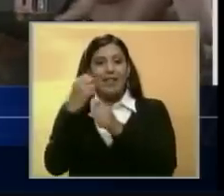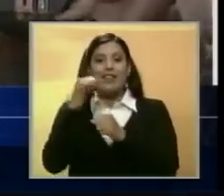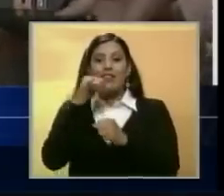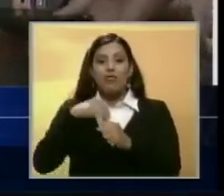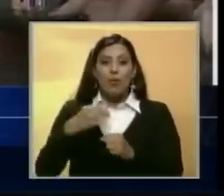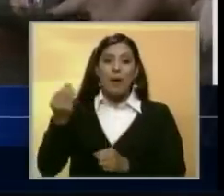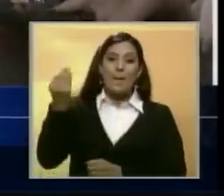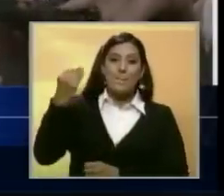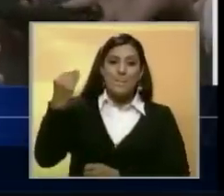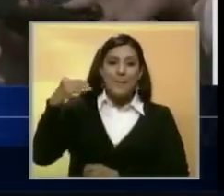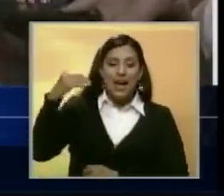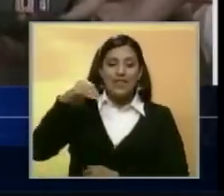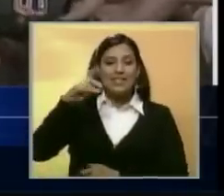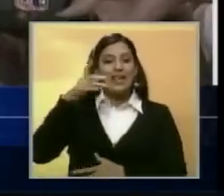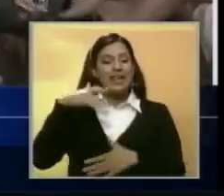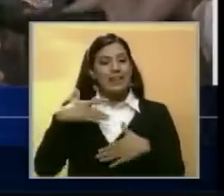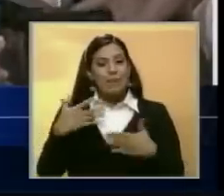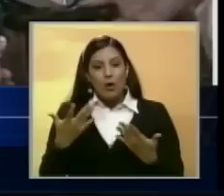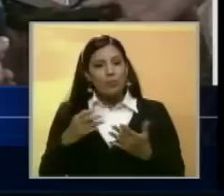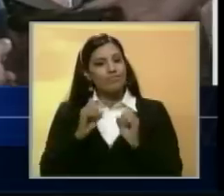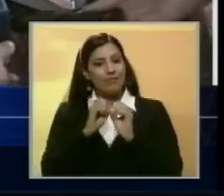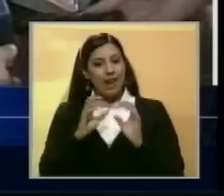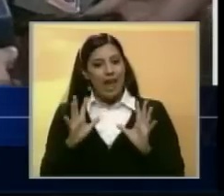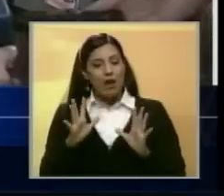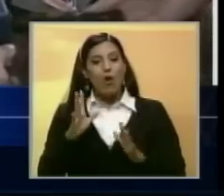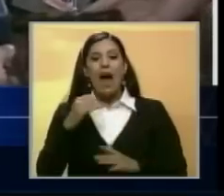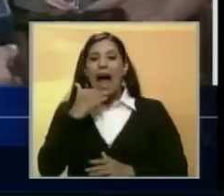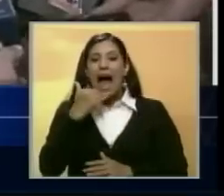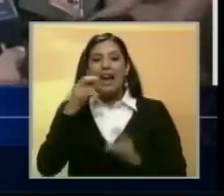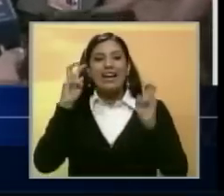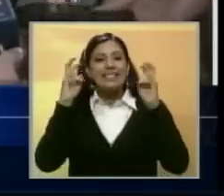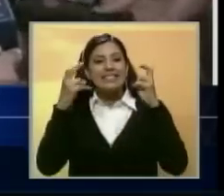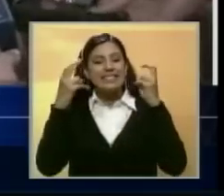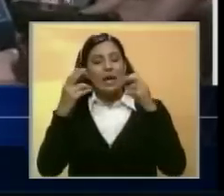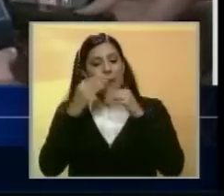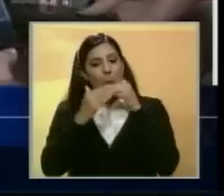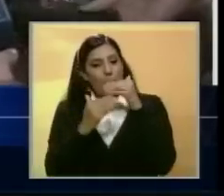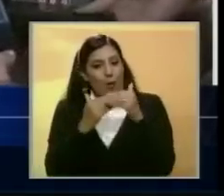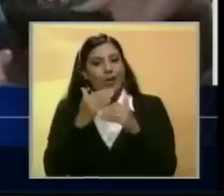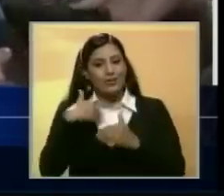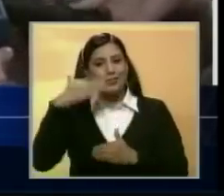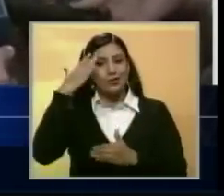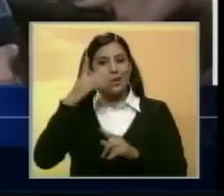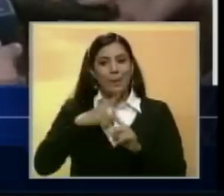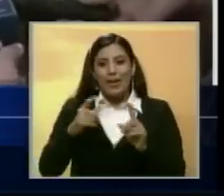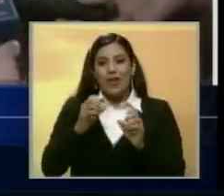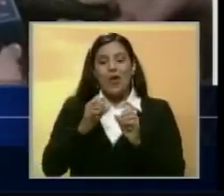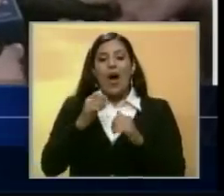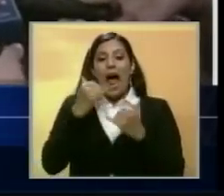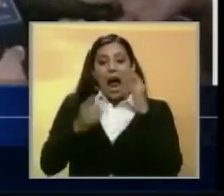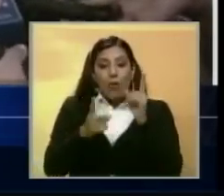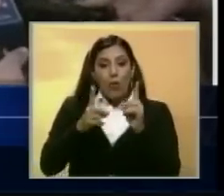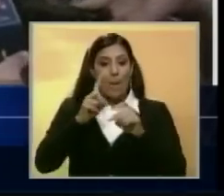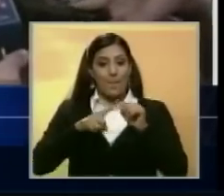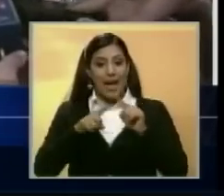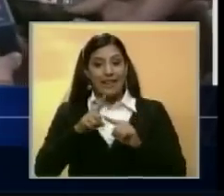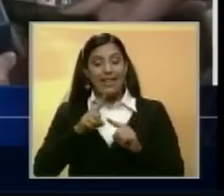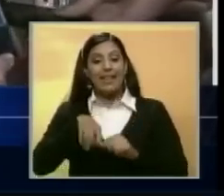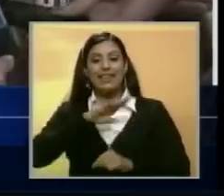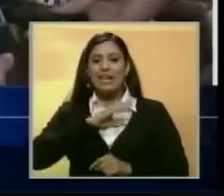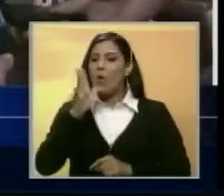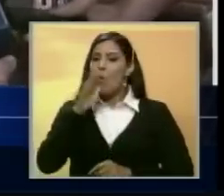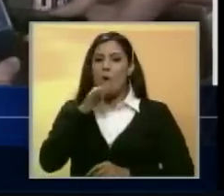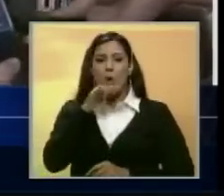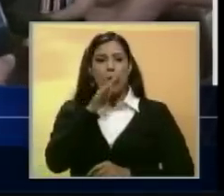van incrementando los CLAP, por supuesto, es un tema que es progresivo, porque había algunas de estas materias primas que estaban